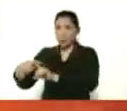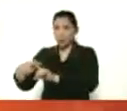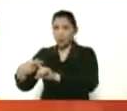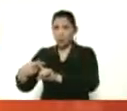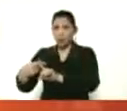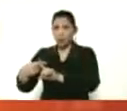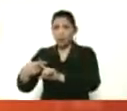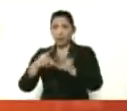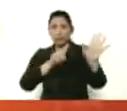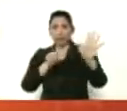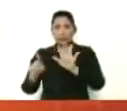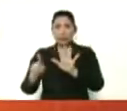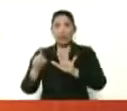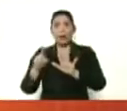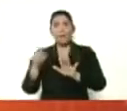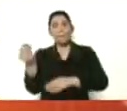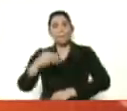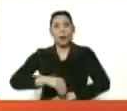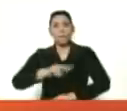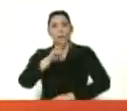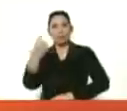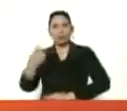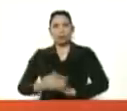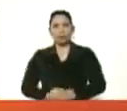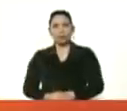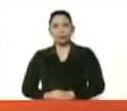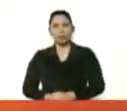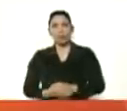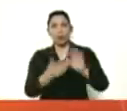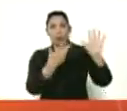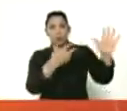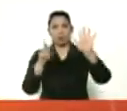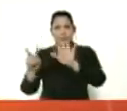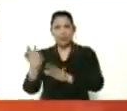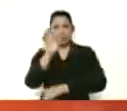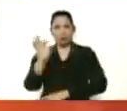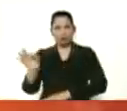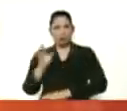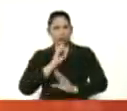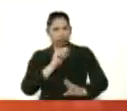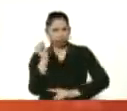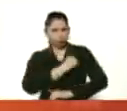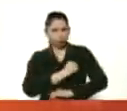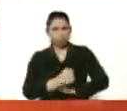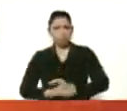más 21, te da 87, ¿no, Jorge? Así es.